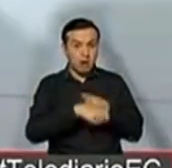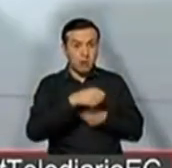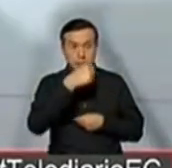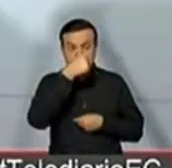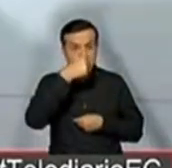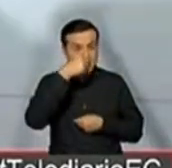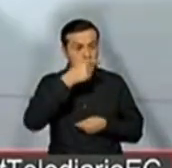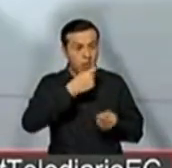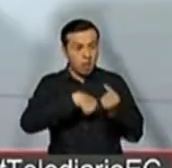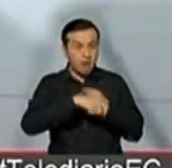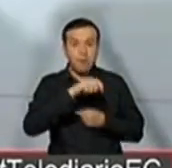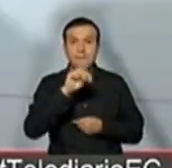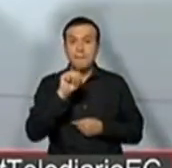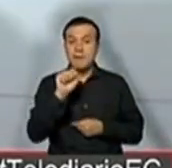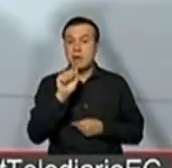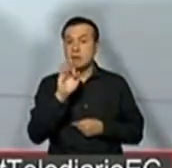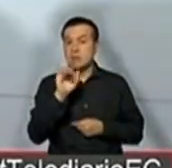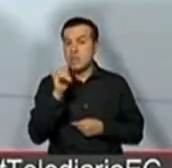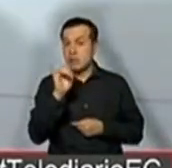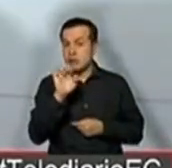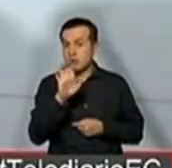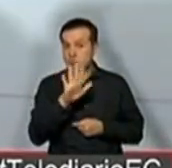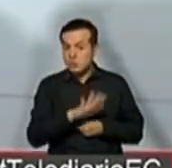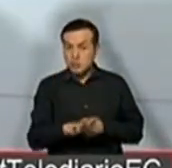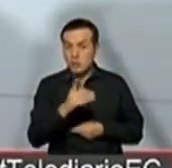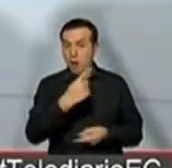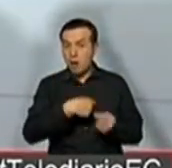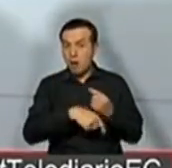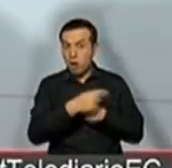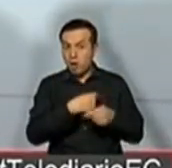drogas. En Mataje, en donde vienen